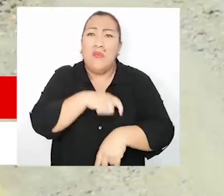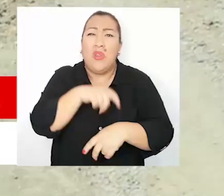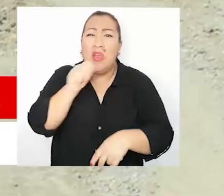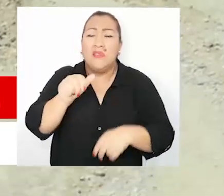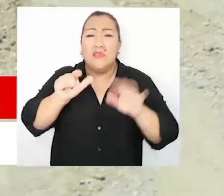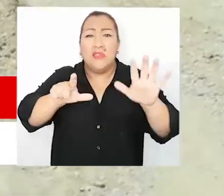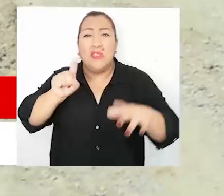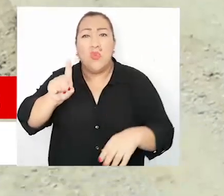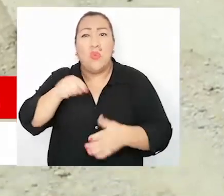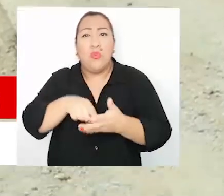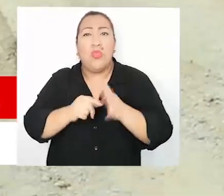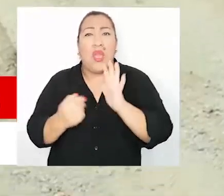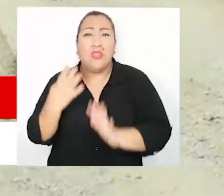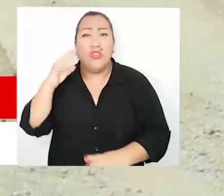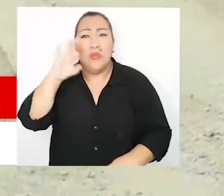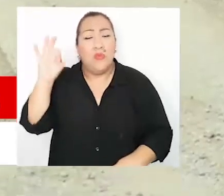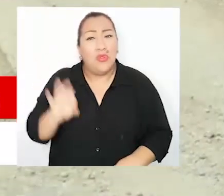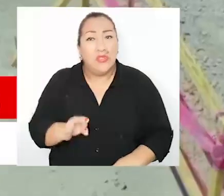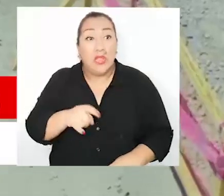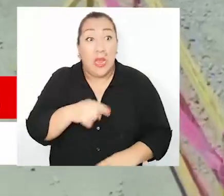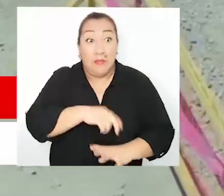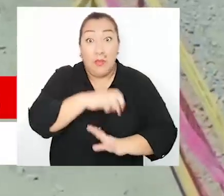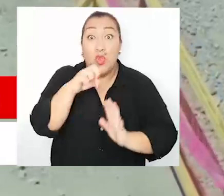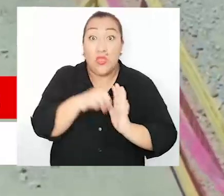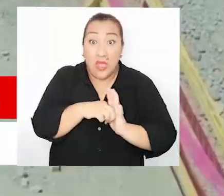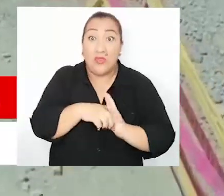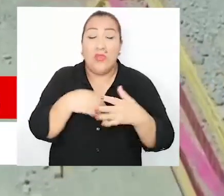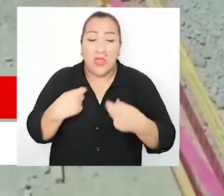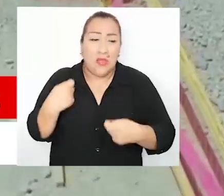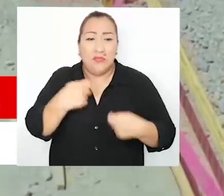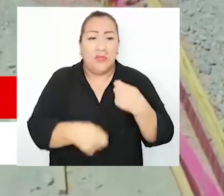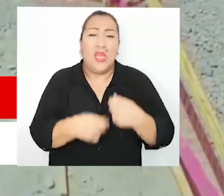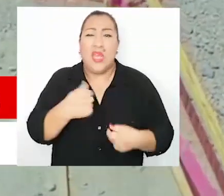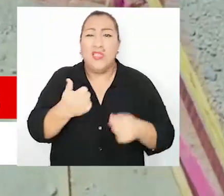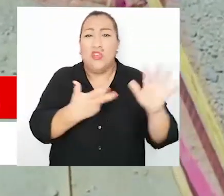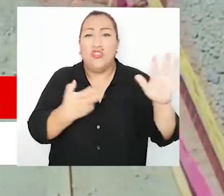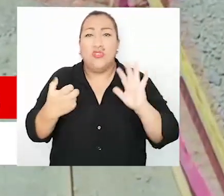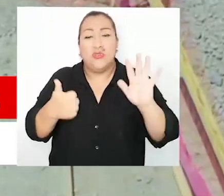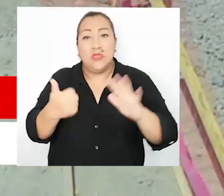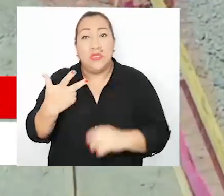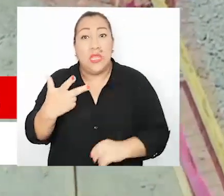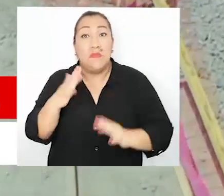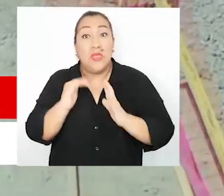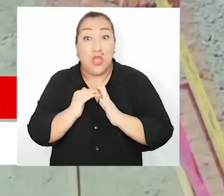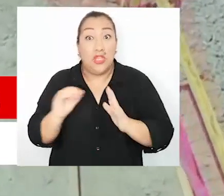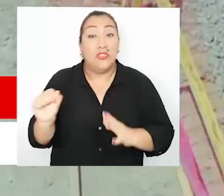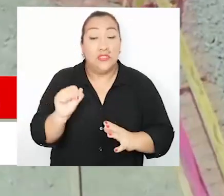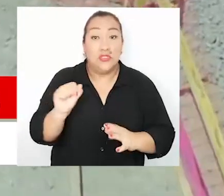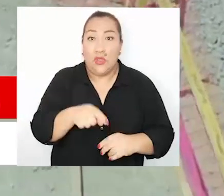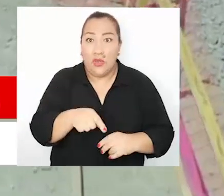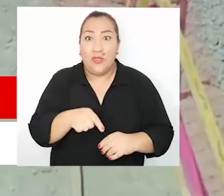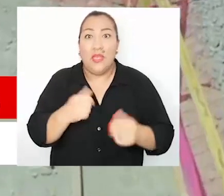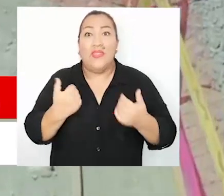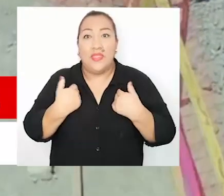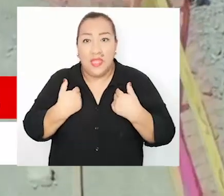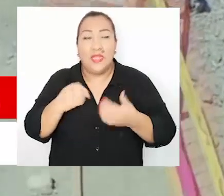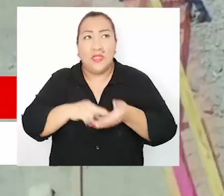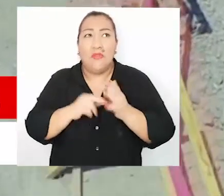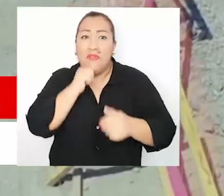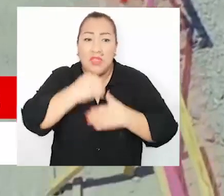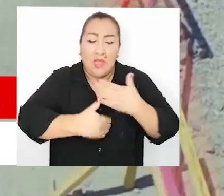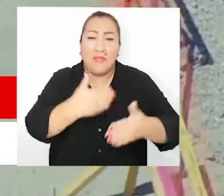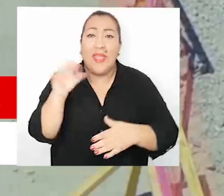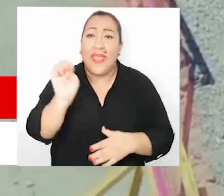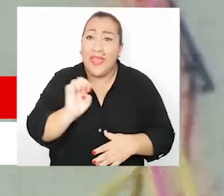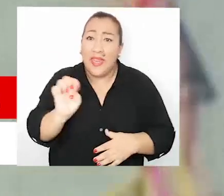presenta un retraso del 71.14%. El proyecto, cuya inversión supera los 863 millones de soles,